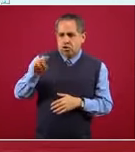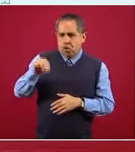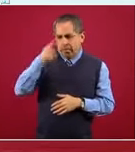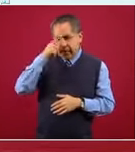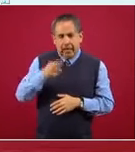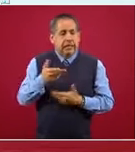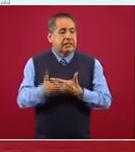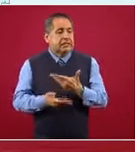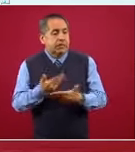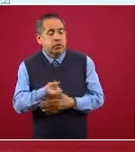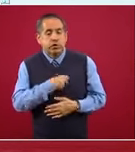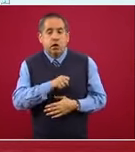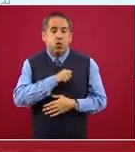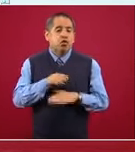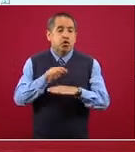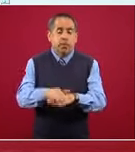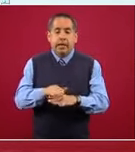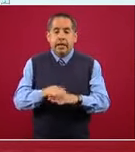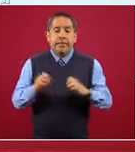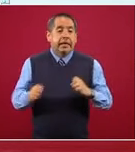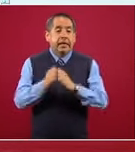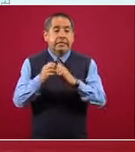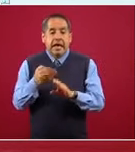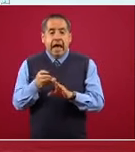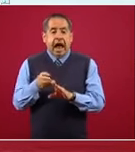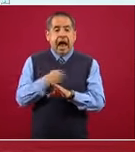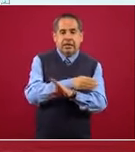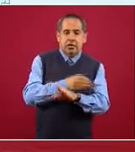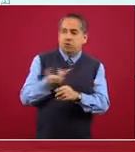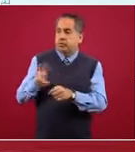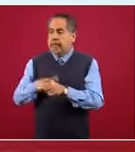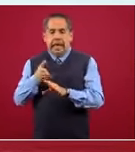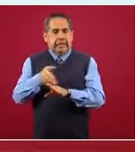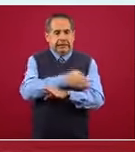de salud en atención médica prehospitalaria. La que sigue, por favor.